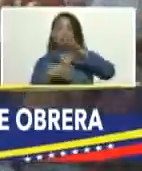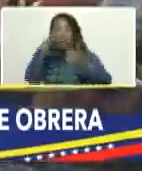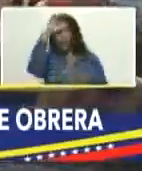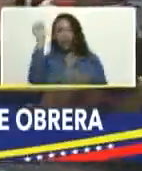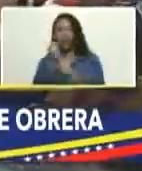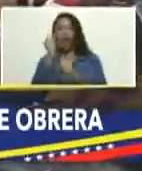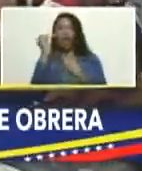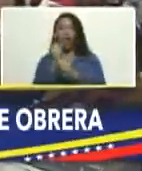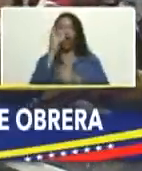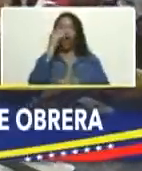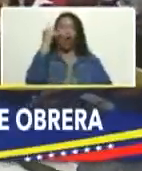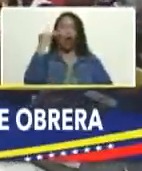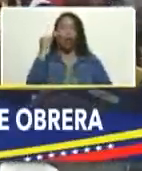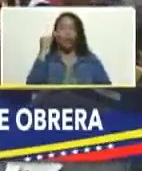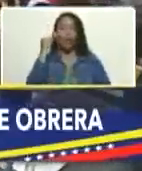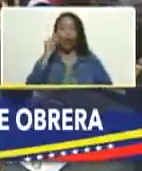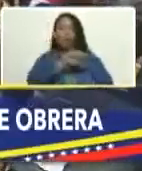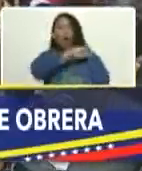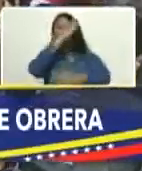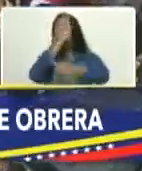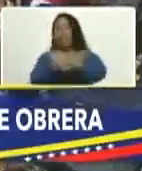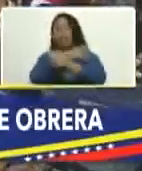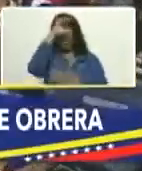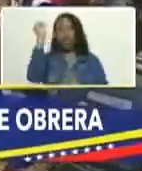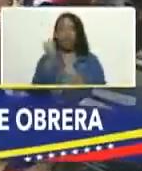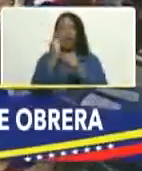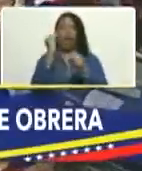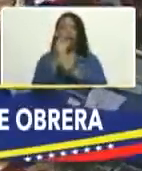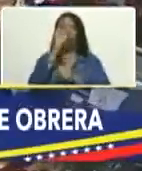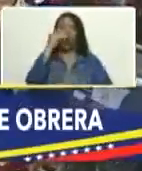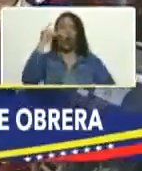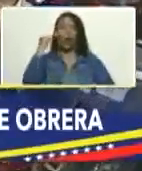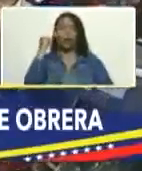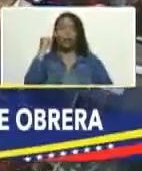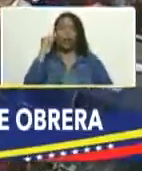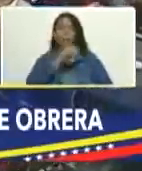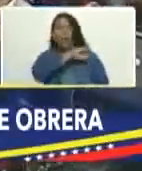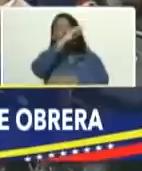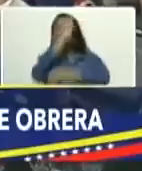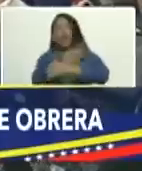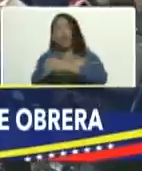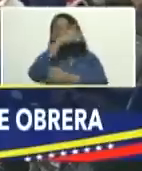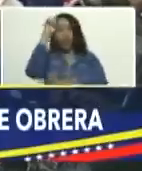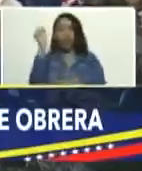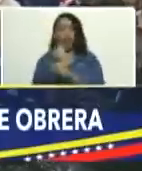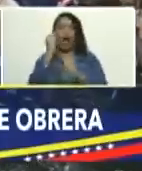Poder, poder obrero, poder, poder obrero.